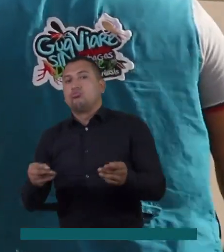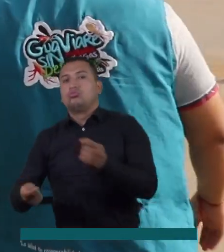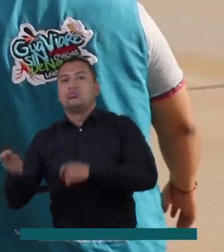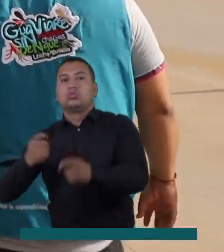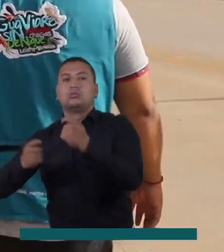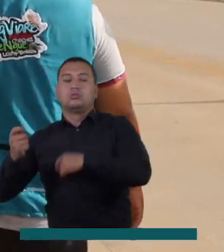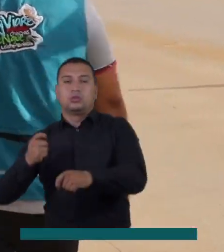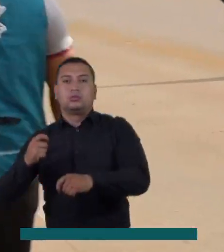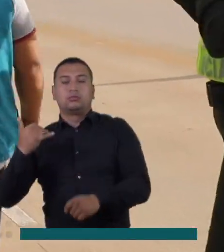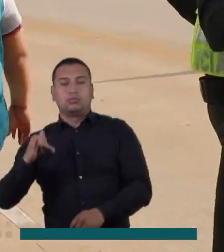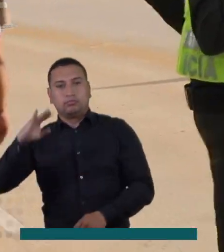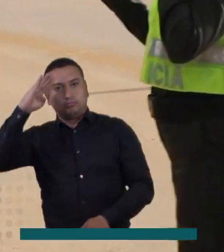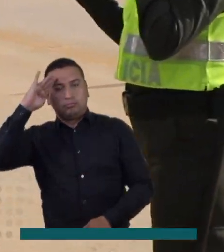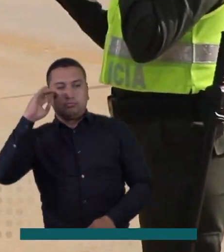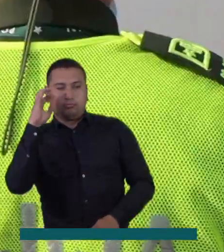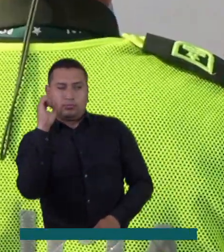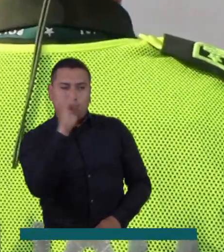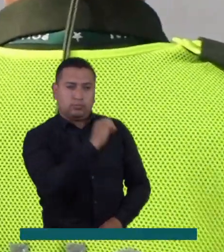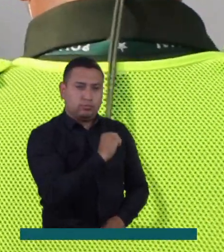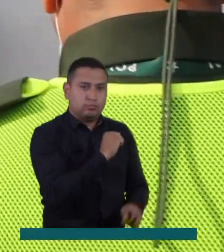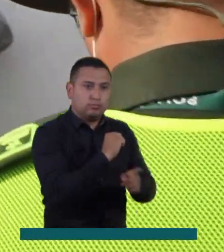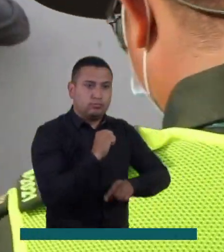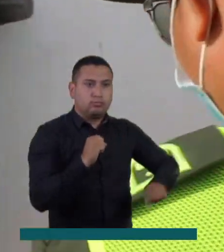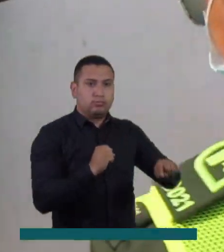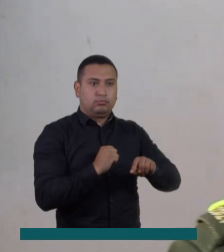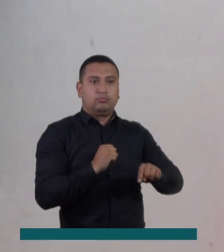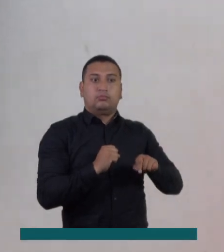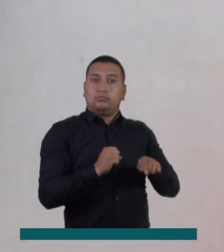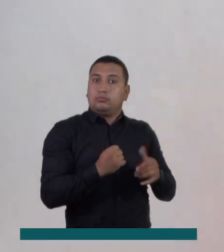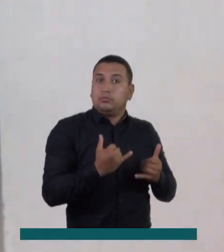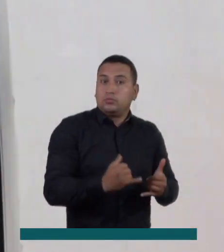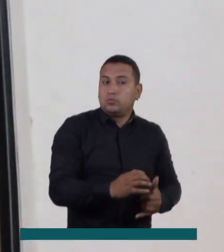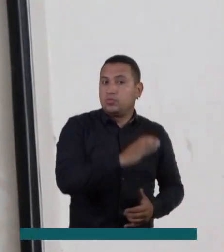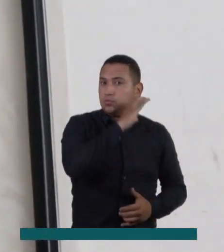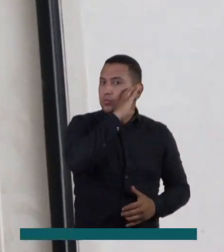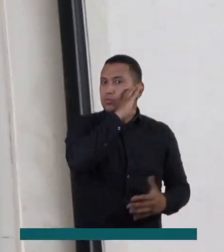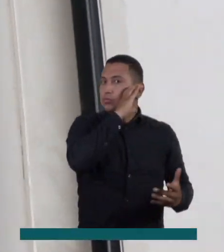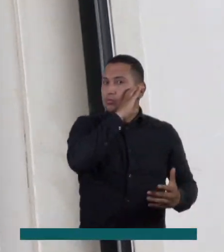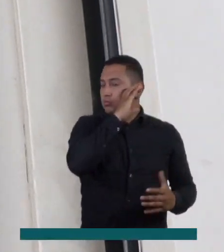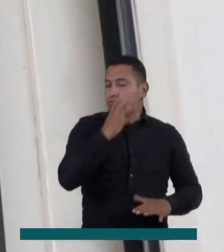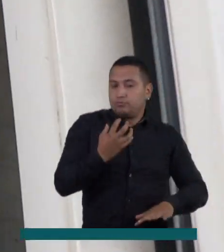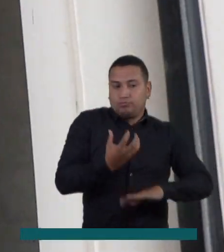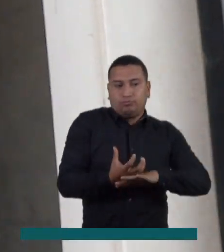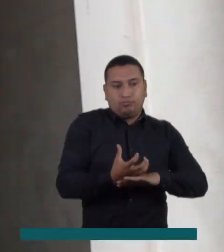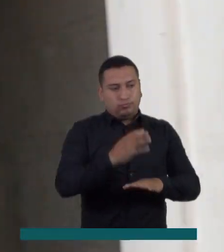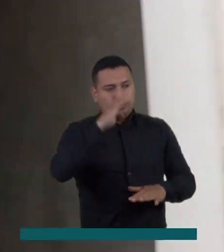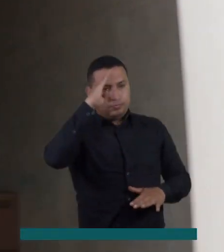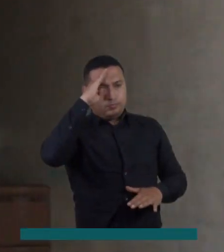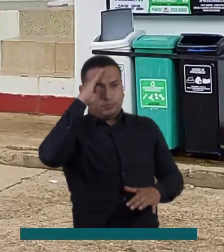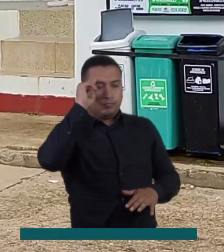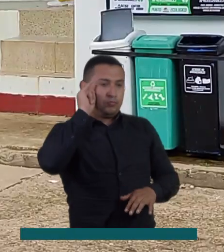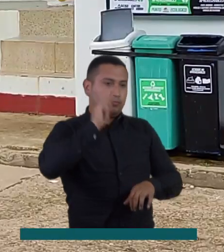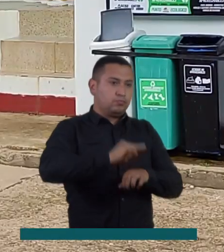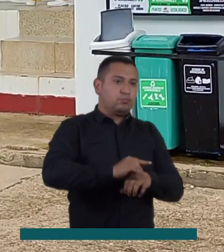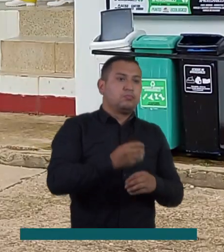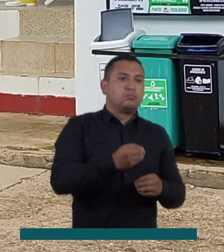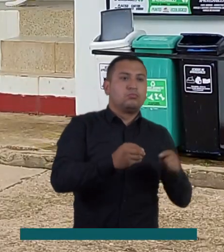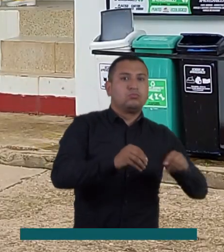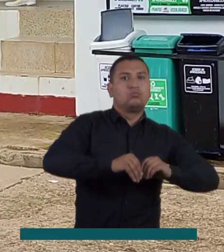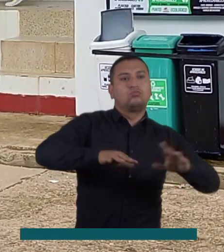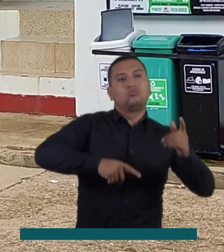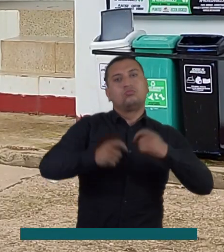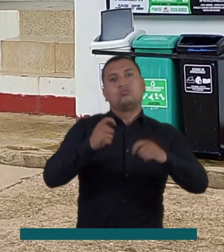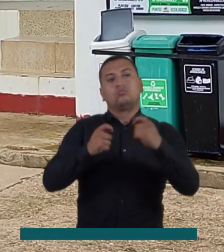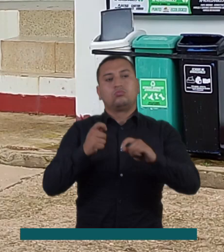identificados por las autoridades, las cuales actualmente realizan controles para evitar su proliferación. A raíz del precio